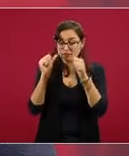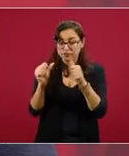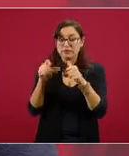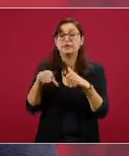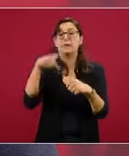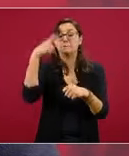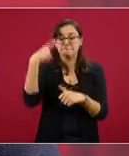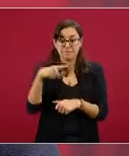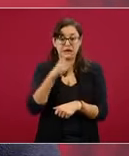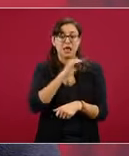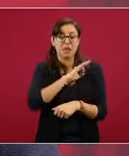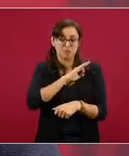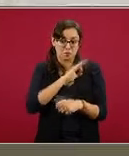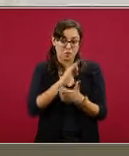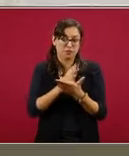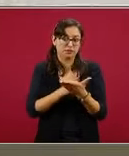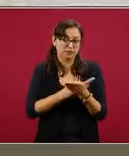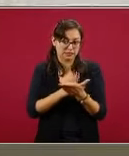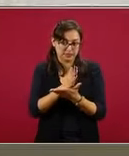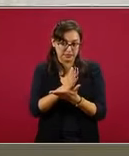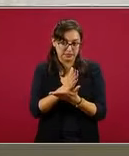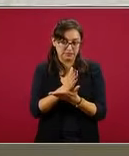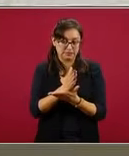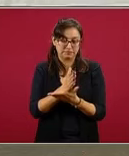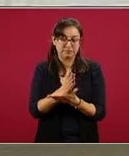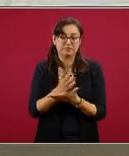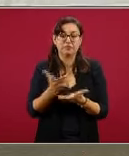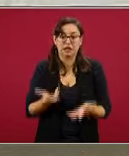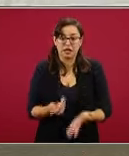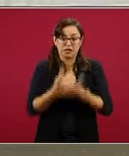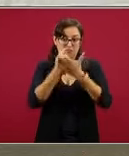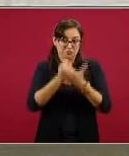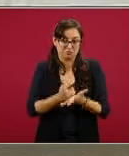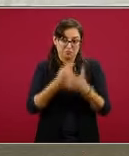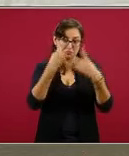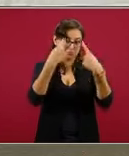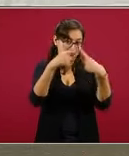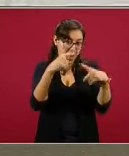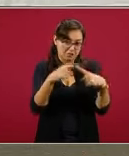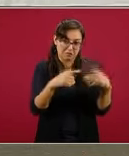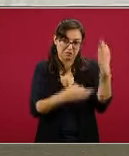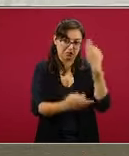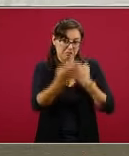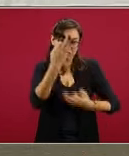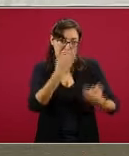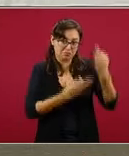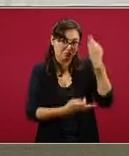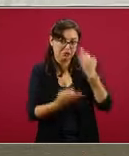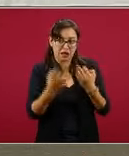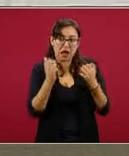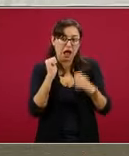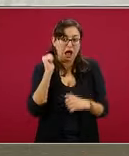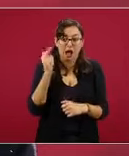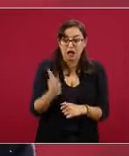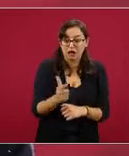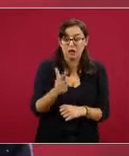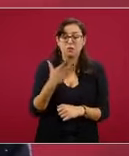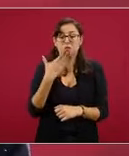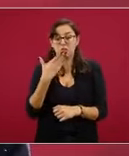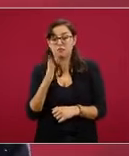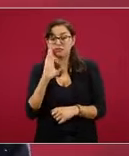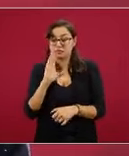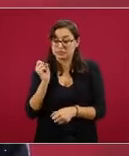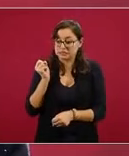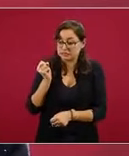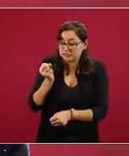poder acceder a las terapias que en su momento se han demostrado, si se dan oportunamente